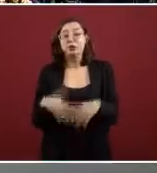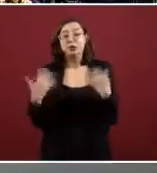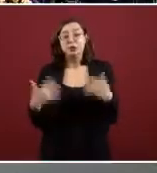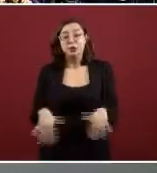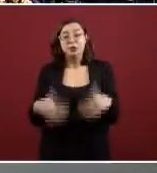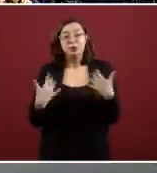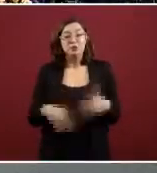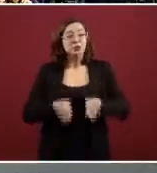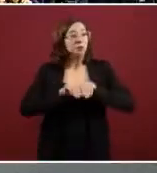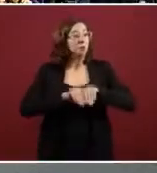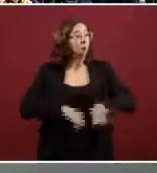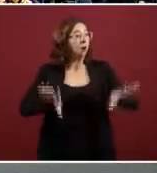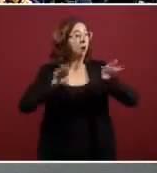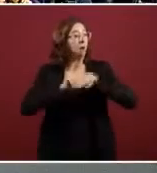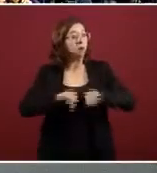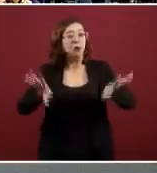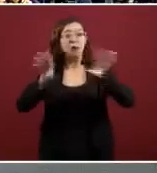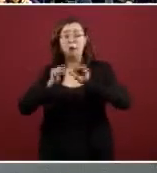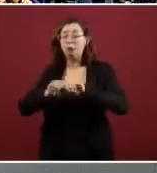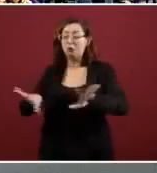fueron capaces